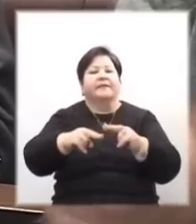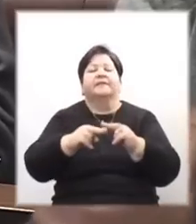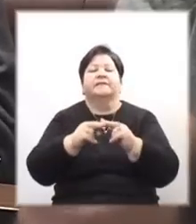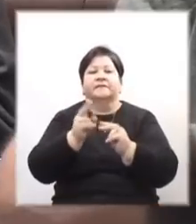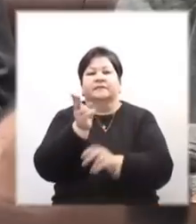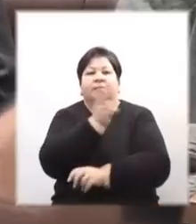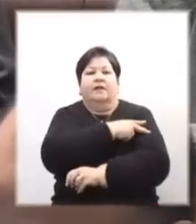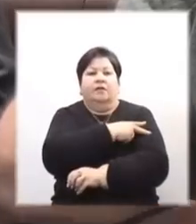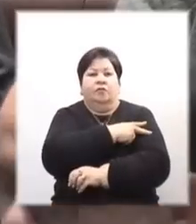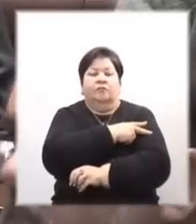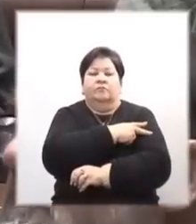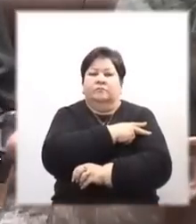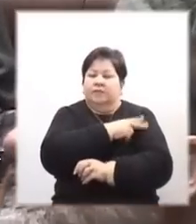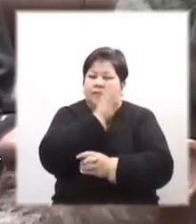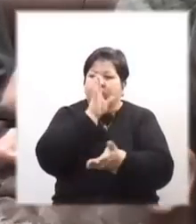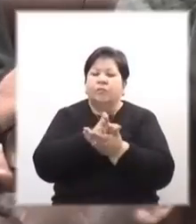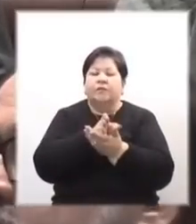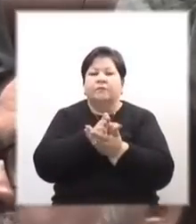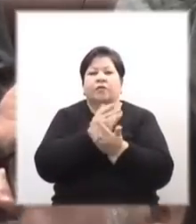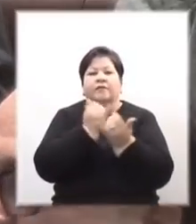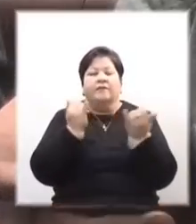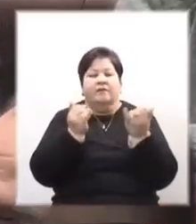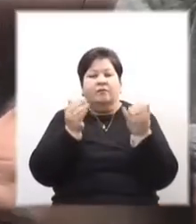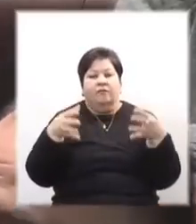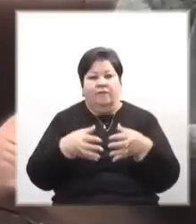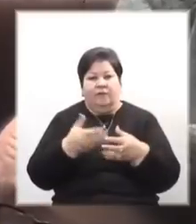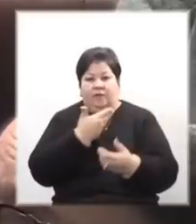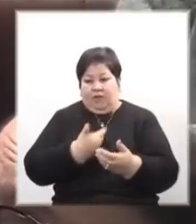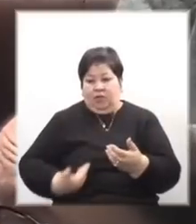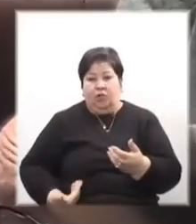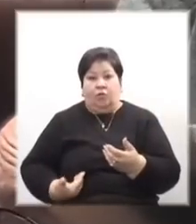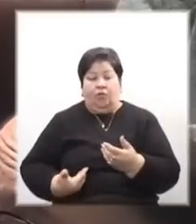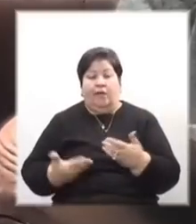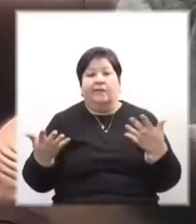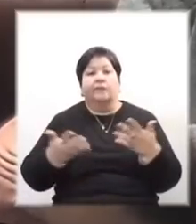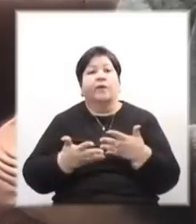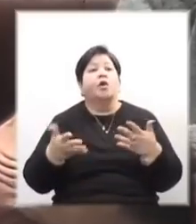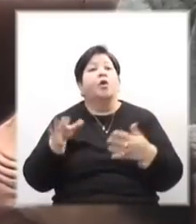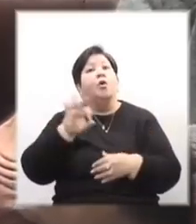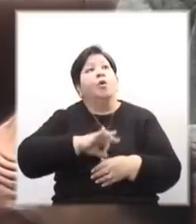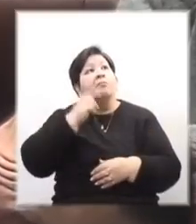en el cargo hasta el último día del actual gobierno o si piensa